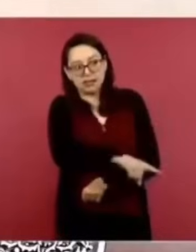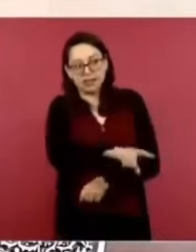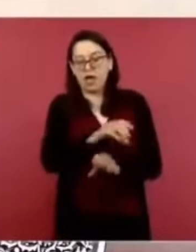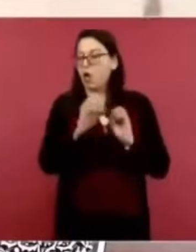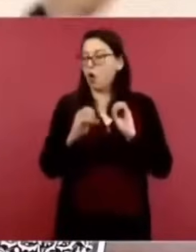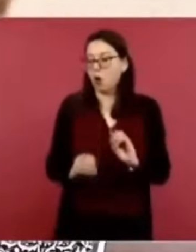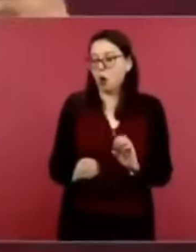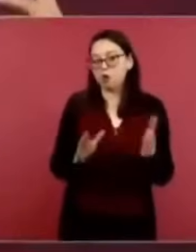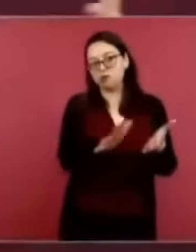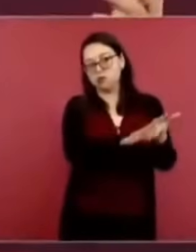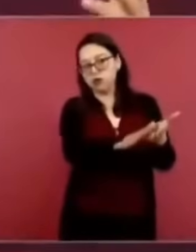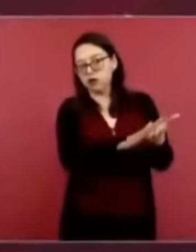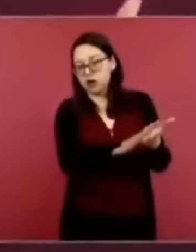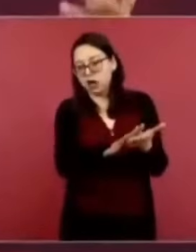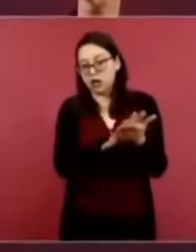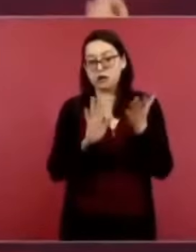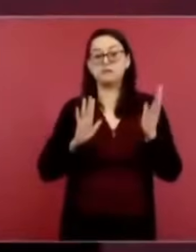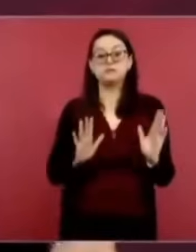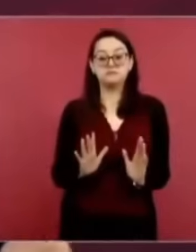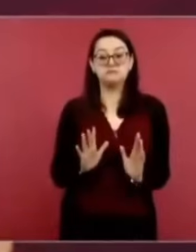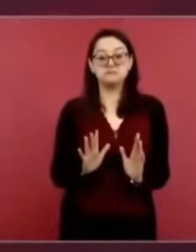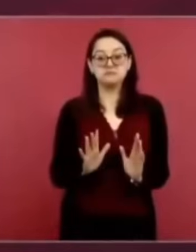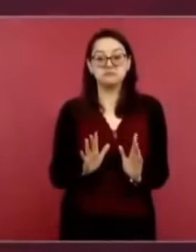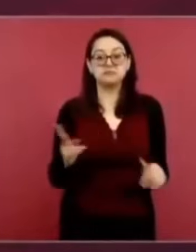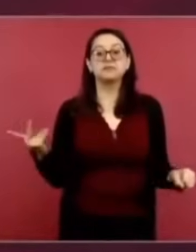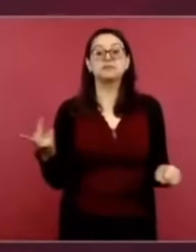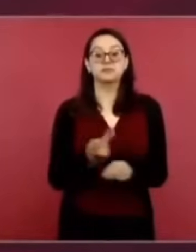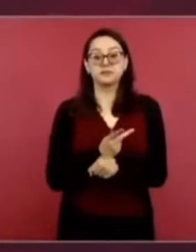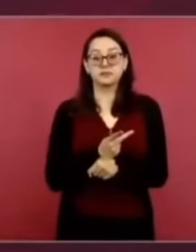Entonces, todo esto pues ha generado